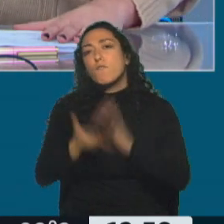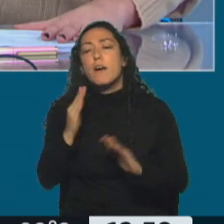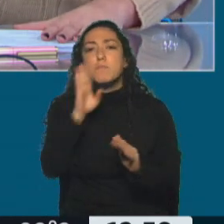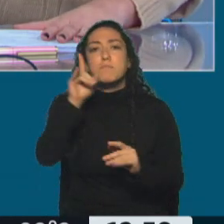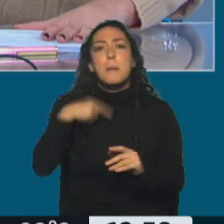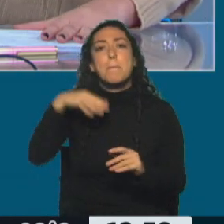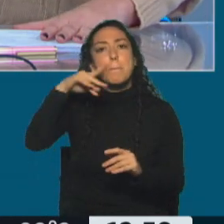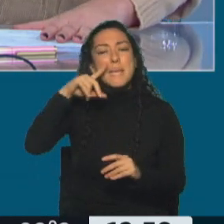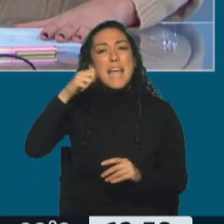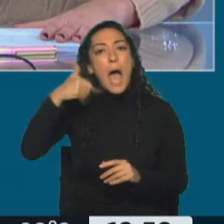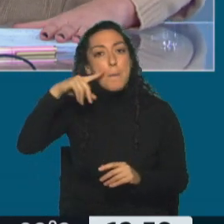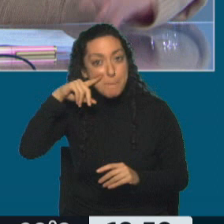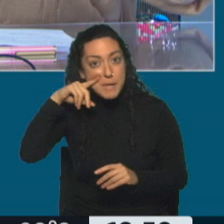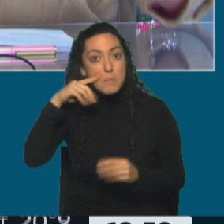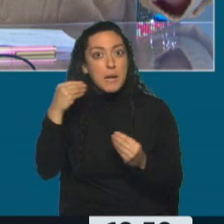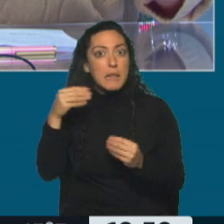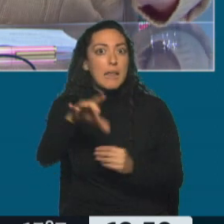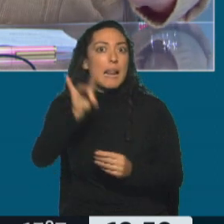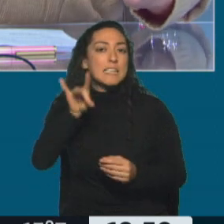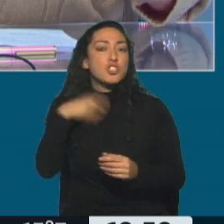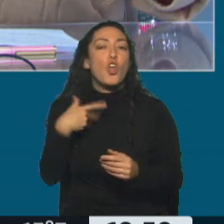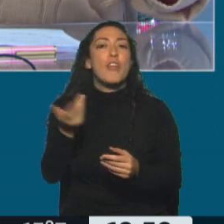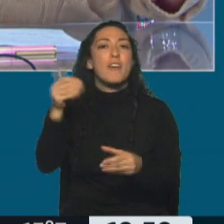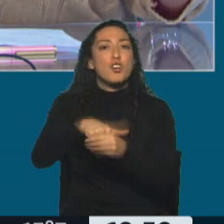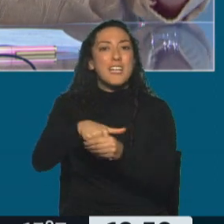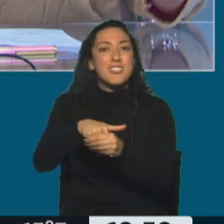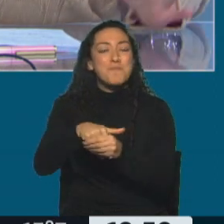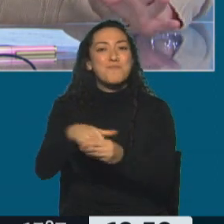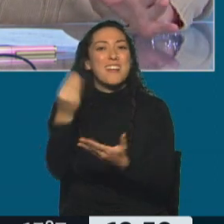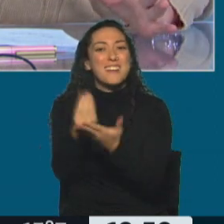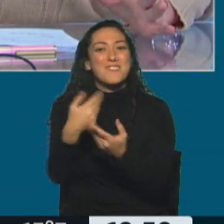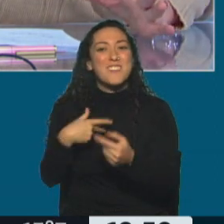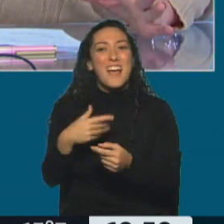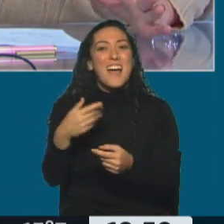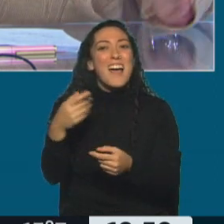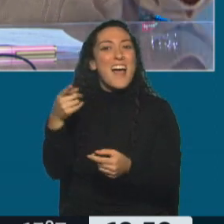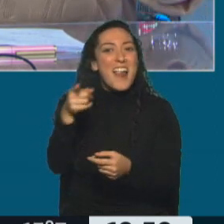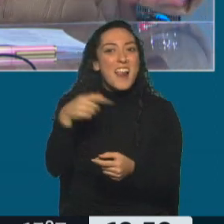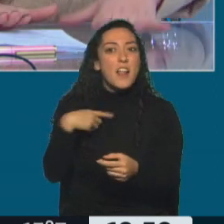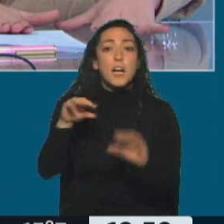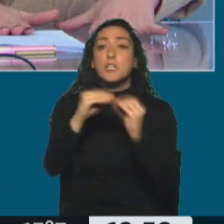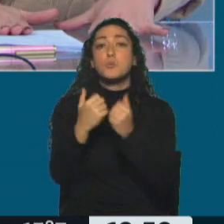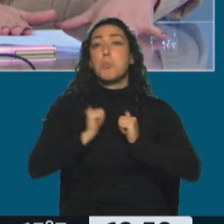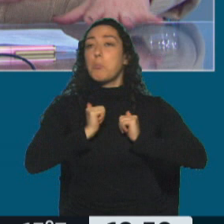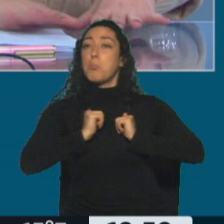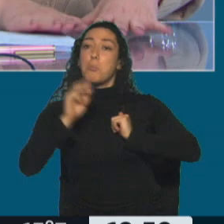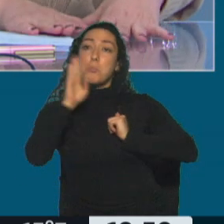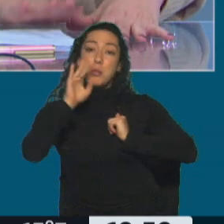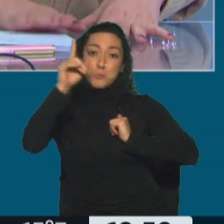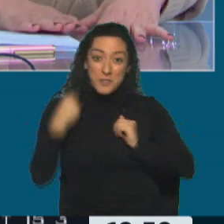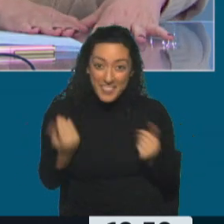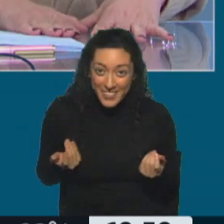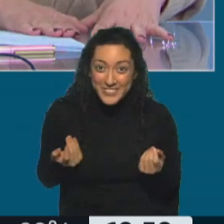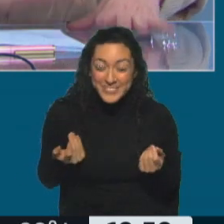había hecho cuando fue electo alcalde. El mismo día de la elección estaba en Miami y recibió el resultado desde allá. Uh-huh. En esta ocasión dijo